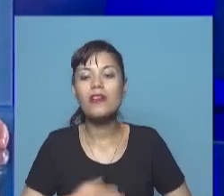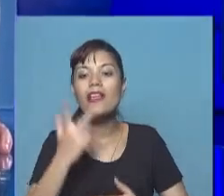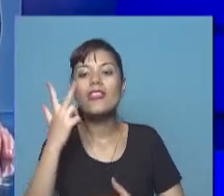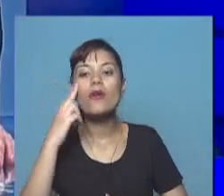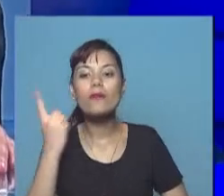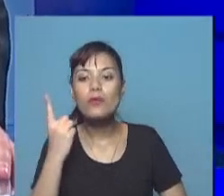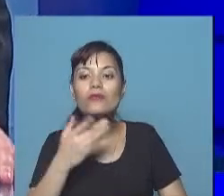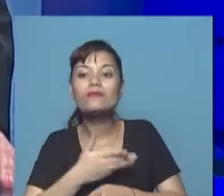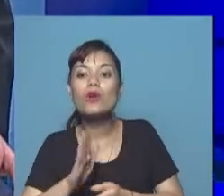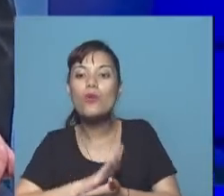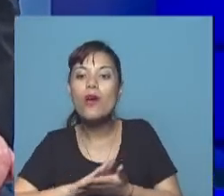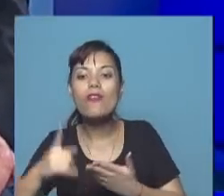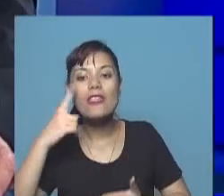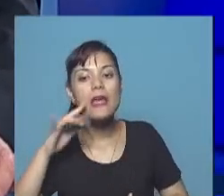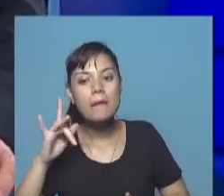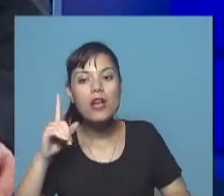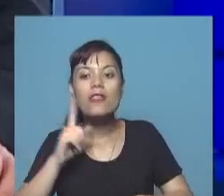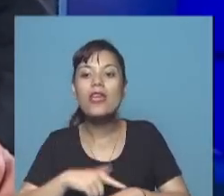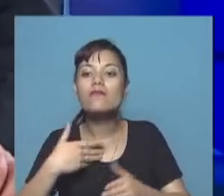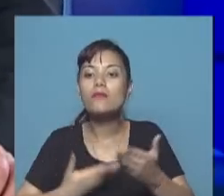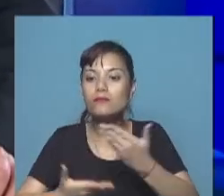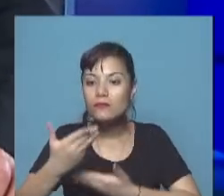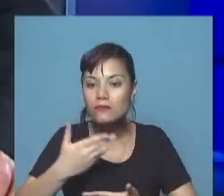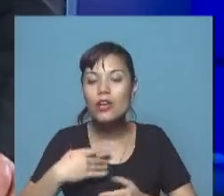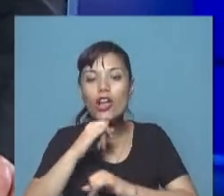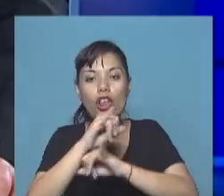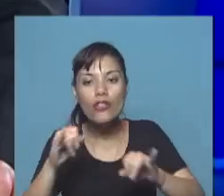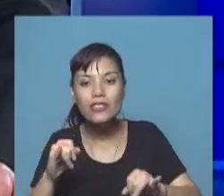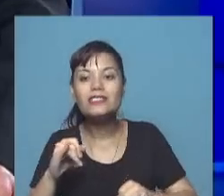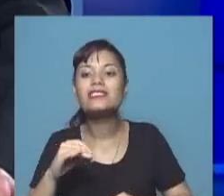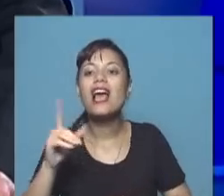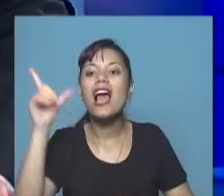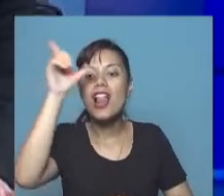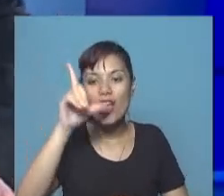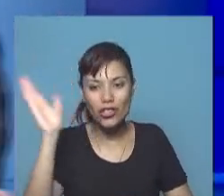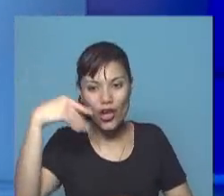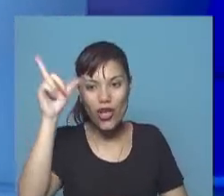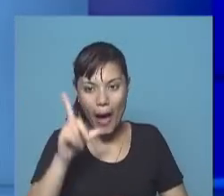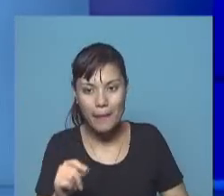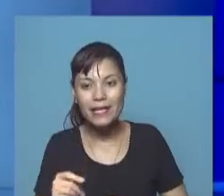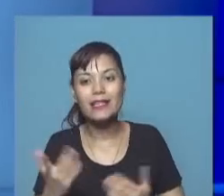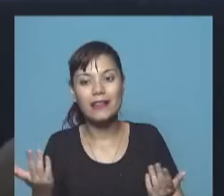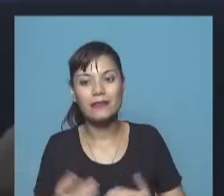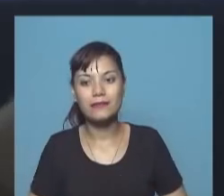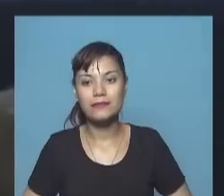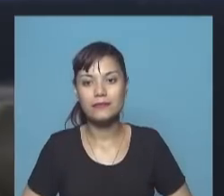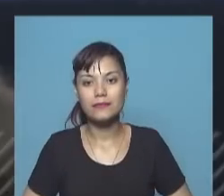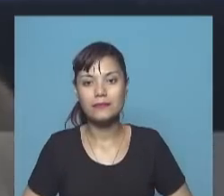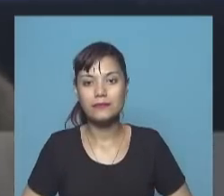39 minutos pasan de este día miércoles y es tiempo de compartir noticias de Latinoamérica, noticias de la patria grande.